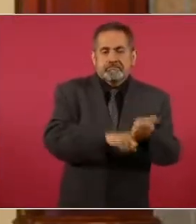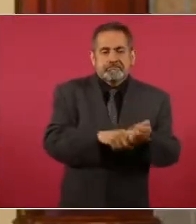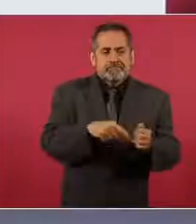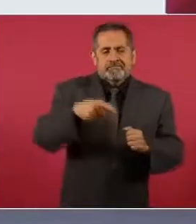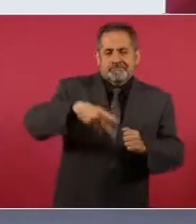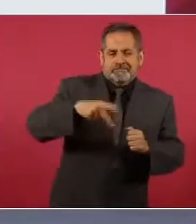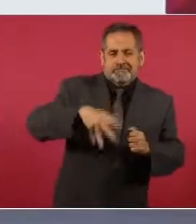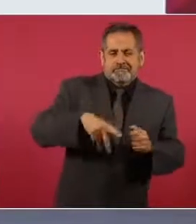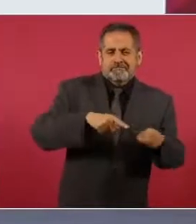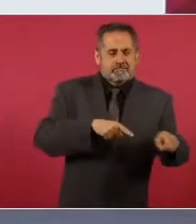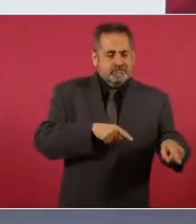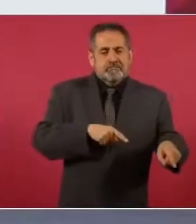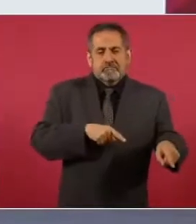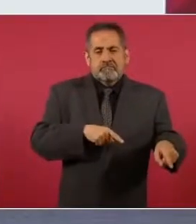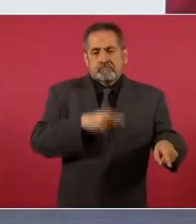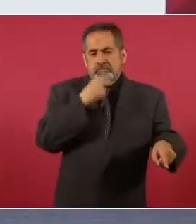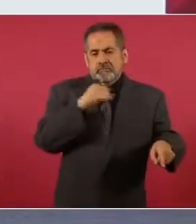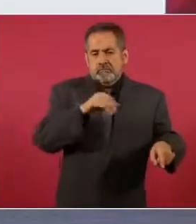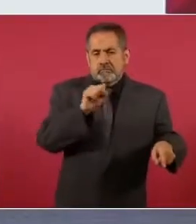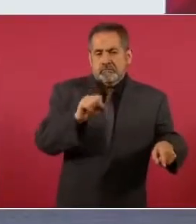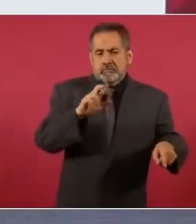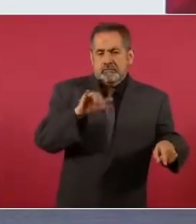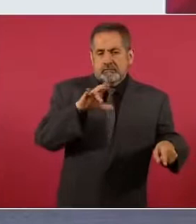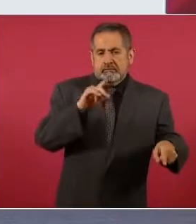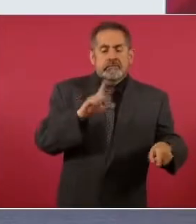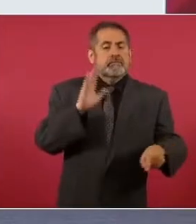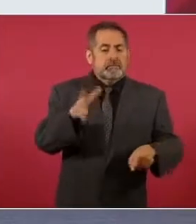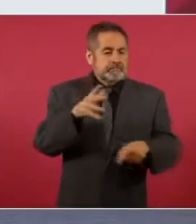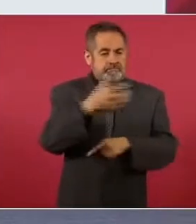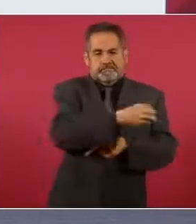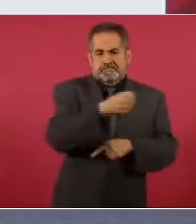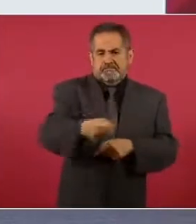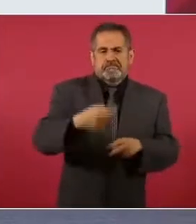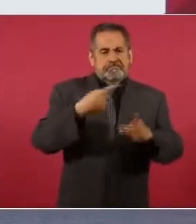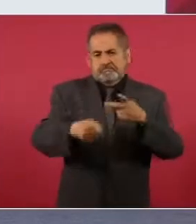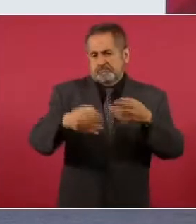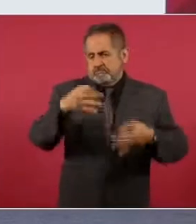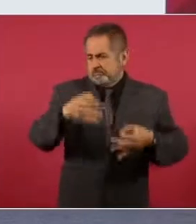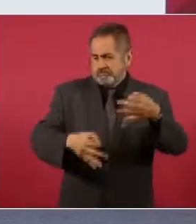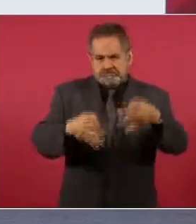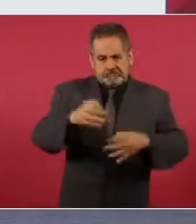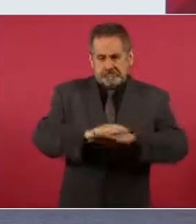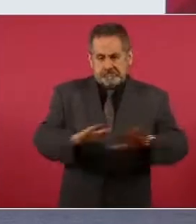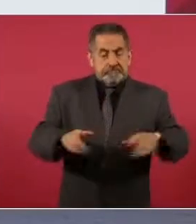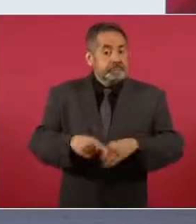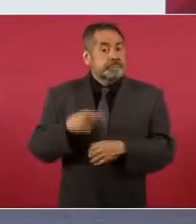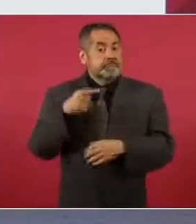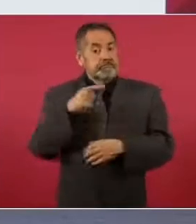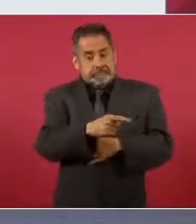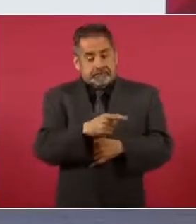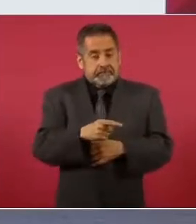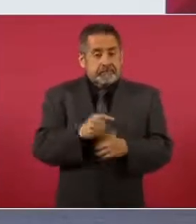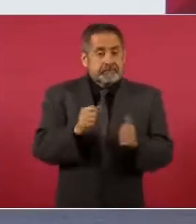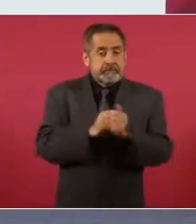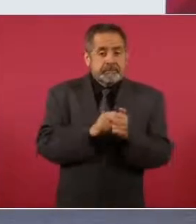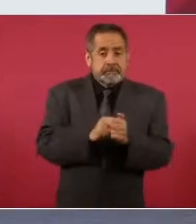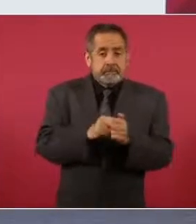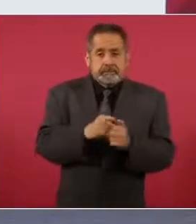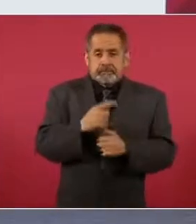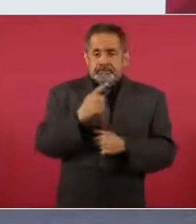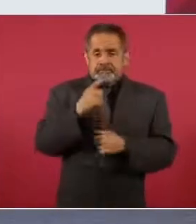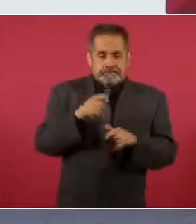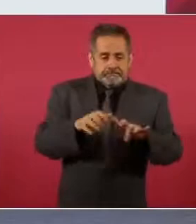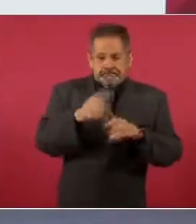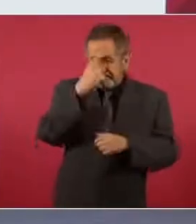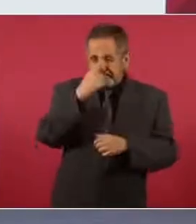prostitución ajena Josué Ricardo N., quien ya fue vinculado a proceso. Este individuo, por medio de perfiles